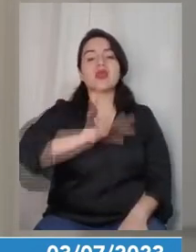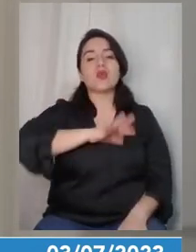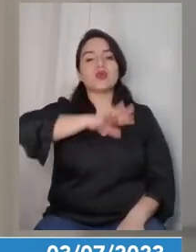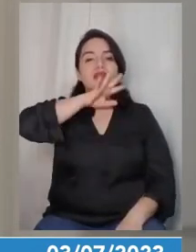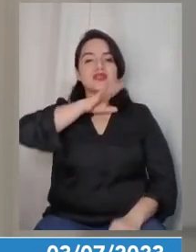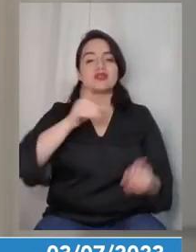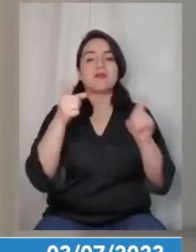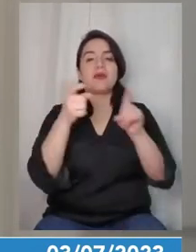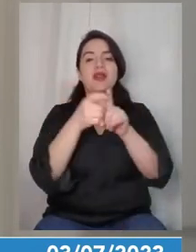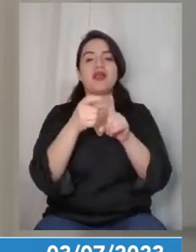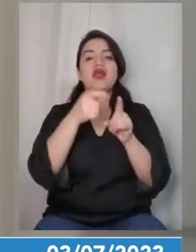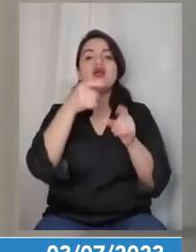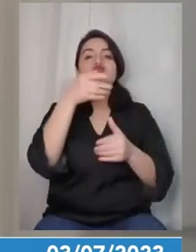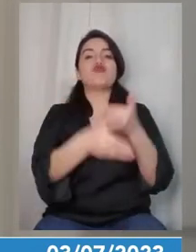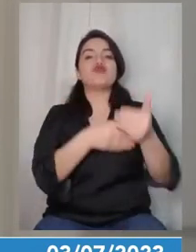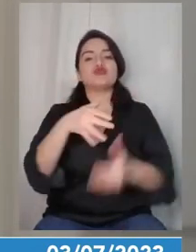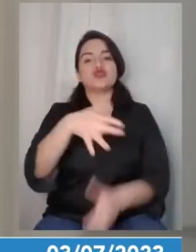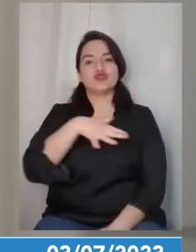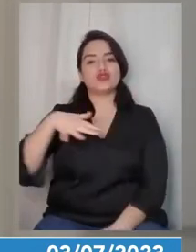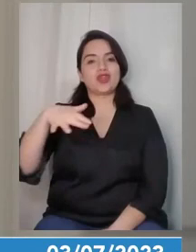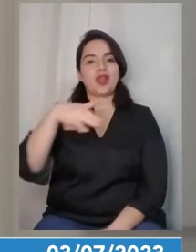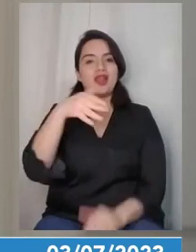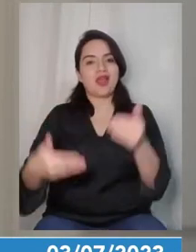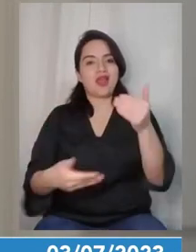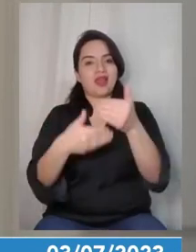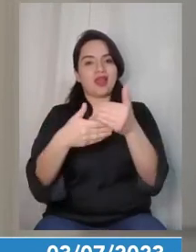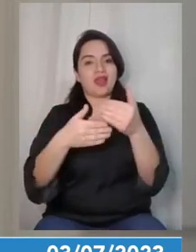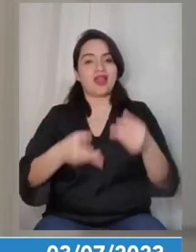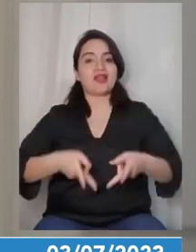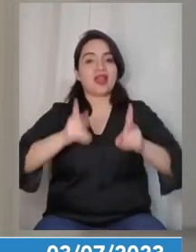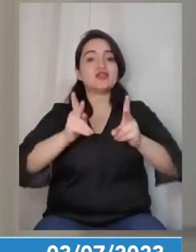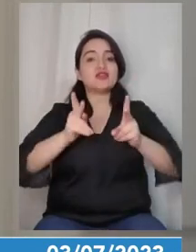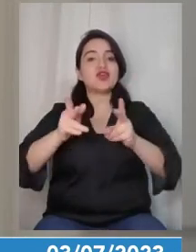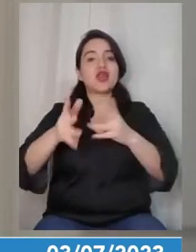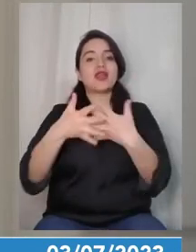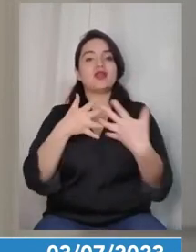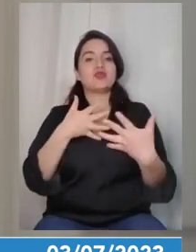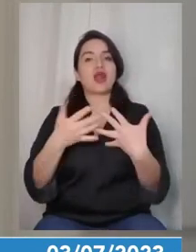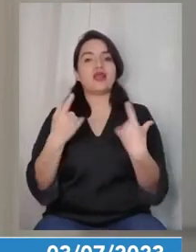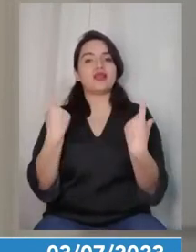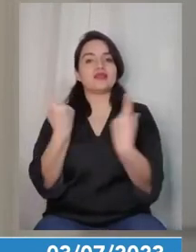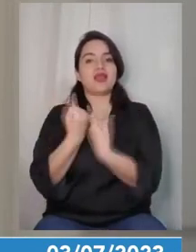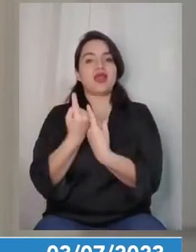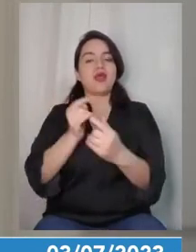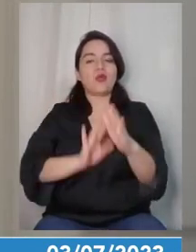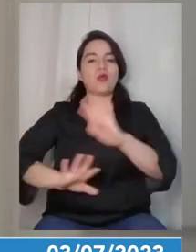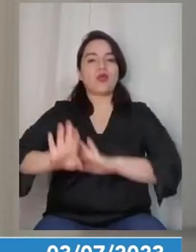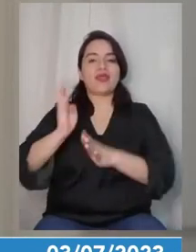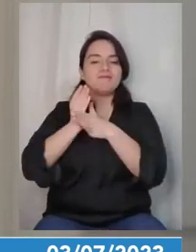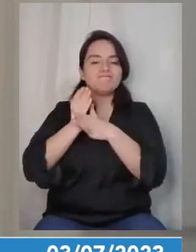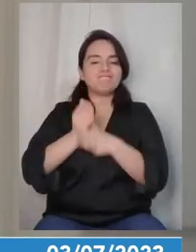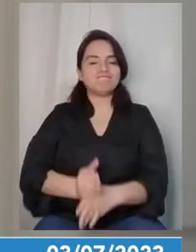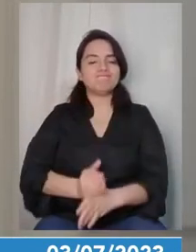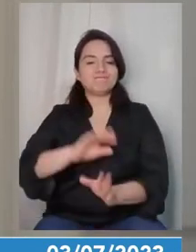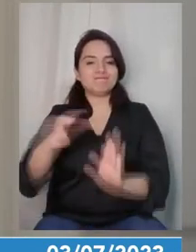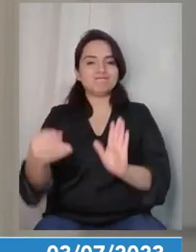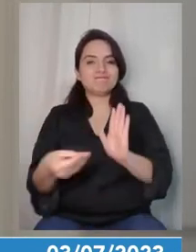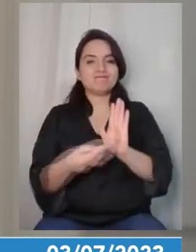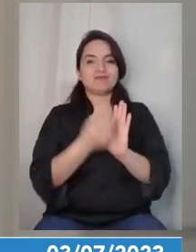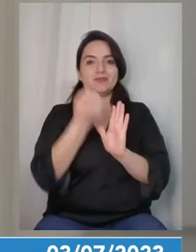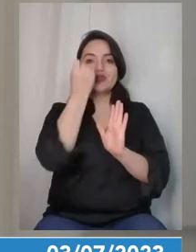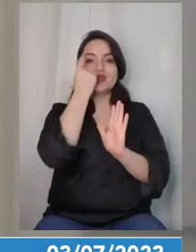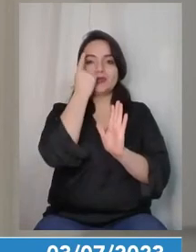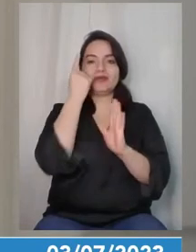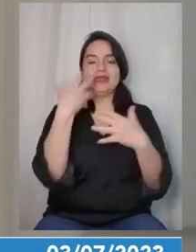social, pero agrega el derecho sostenible, ¿no es cierto?, como uno de los elementos que va a comprender esta función social. Yo aquí